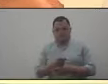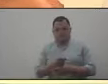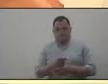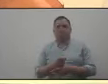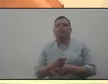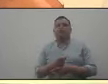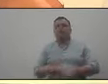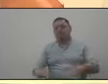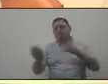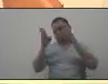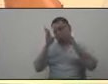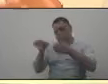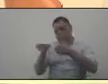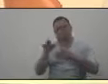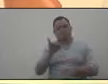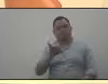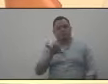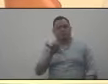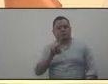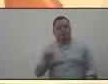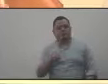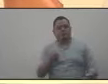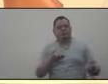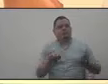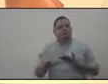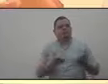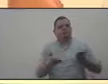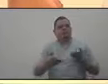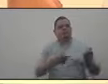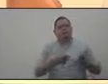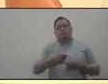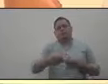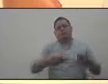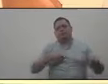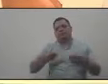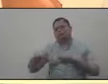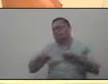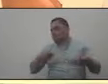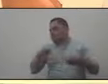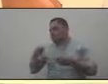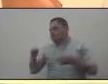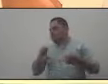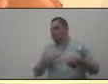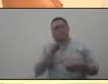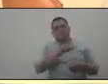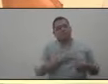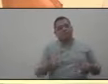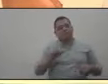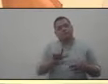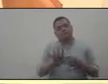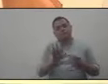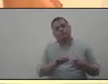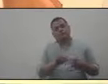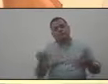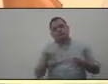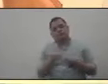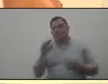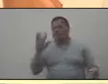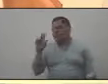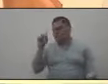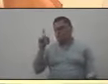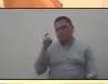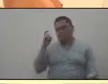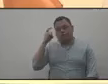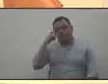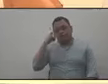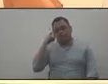está dirigiendo a las IPS, a su red de prestadores y a su vez está llegando a cada uno de los usuarios. El gobernador